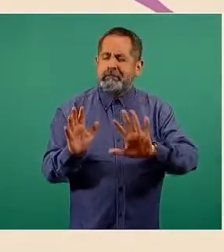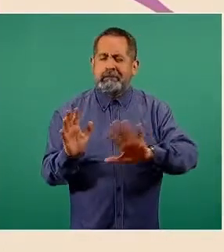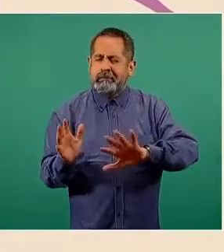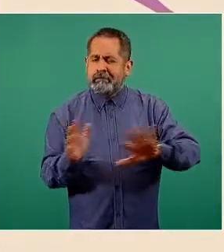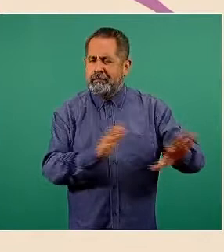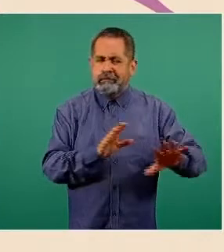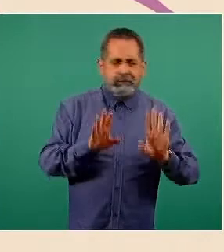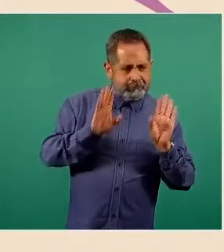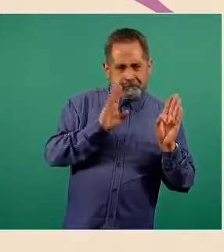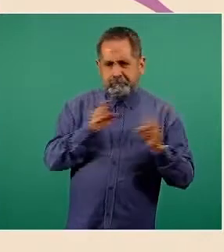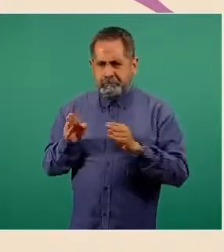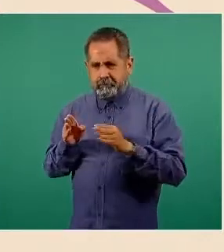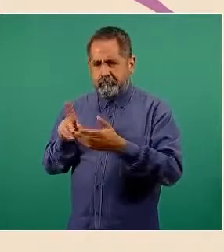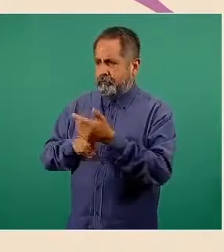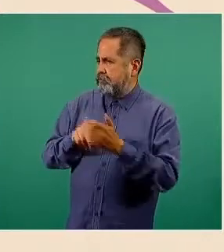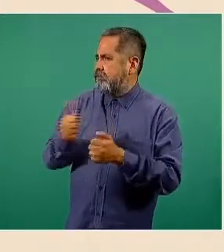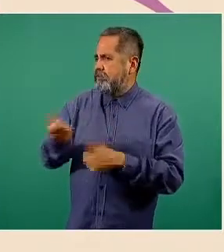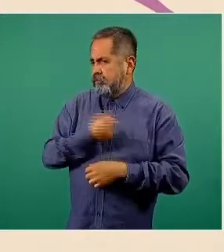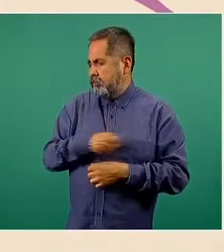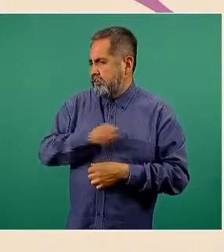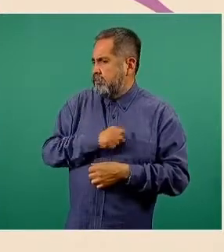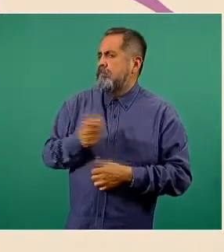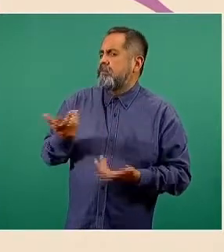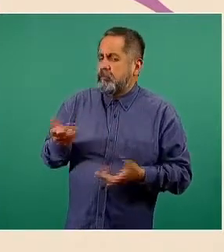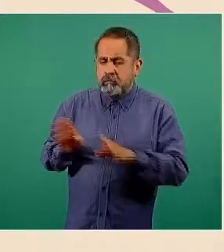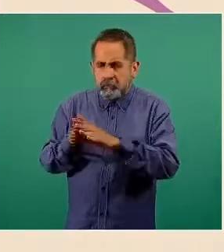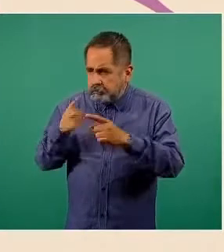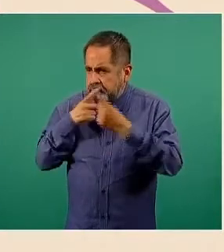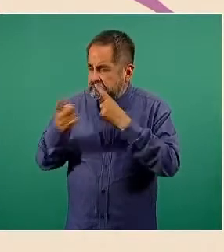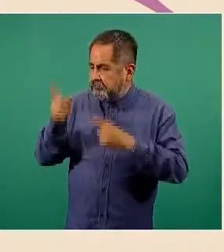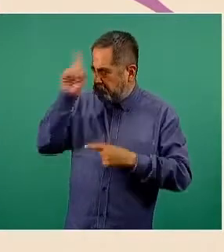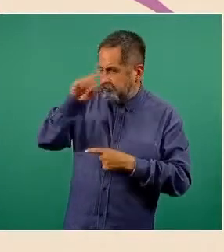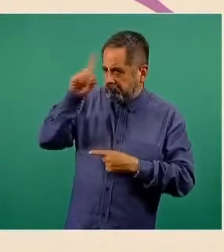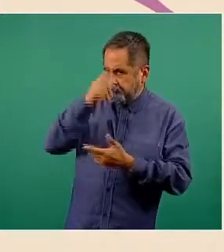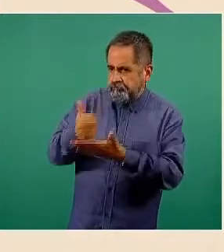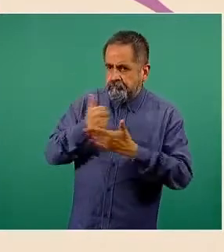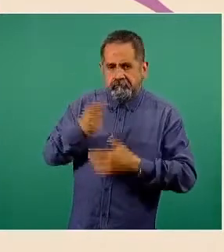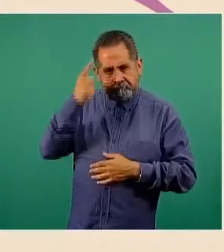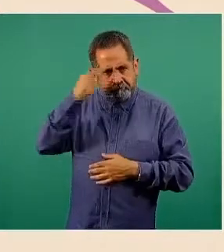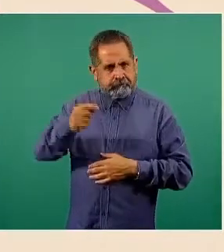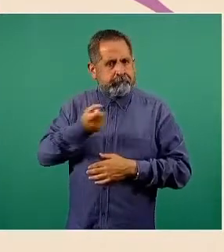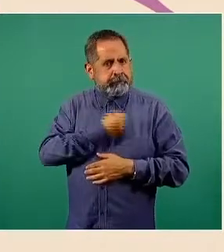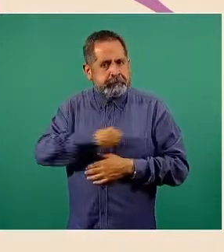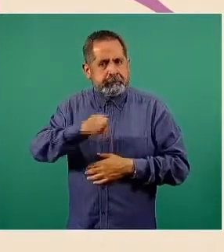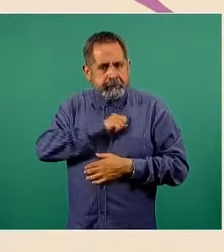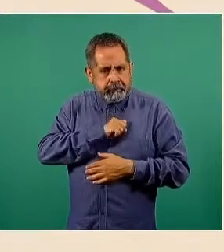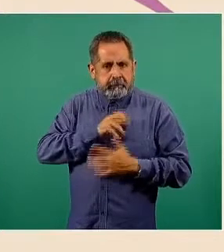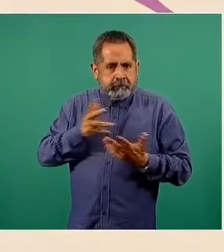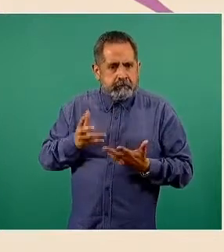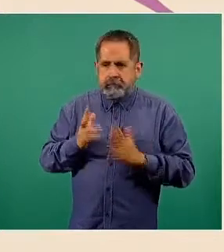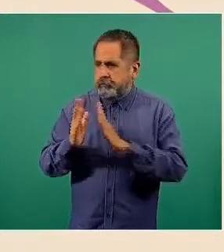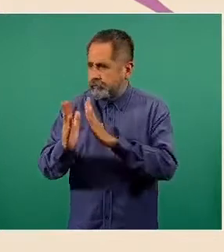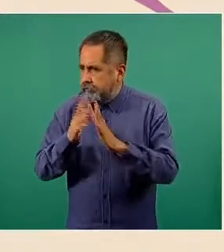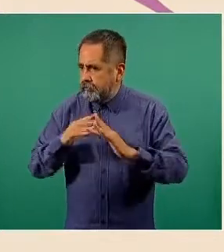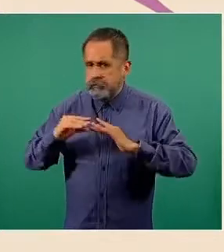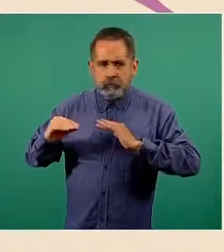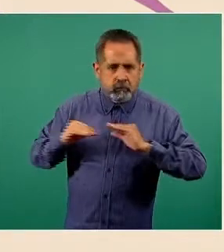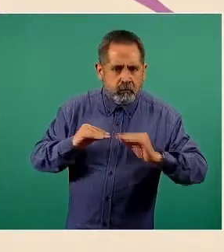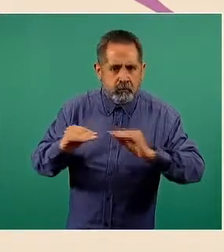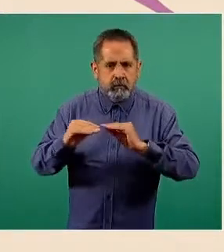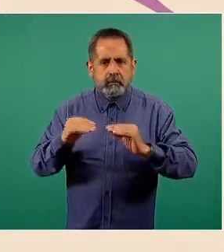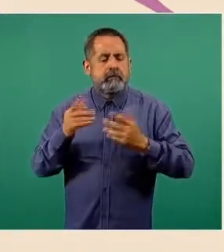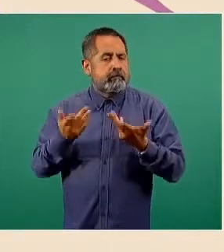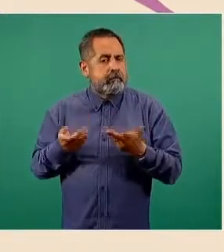estos enfoques interinstitucionales, transdisciplinarios, entonces la movilidad toma la fuerza que corresponde